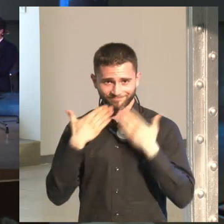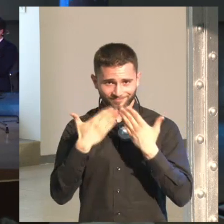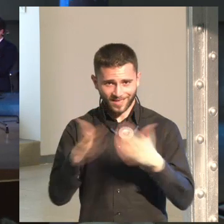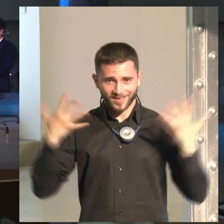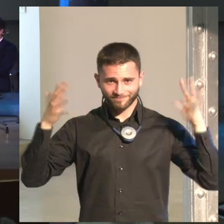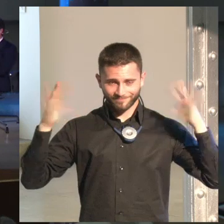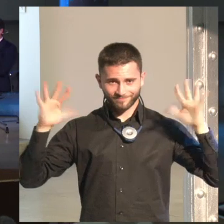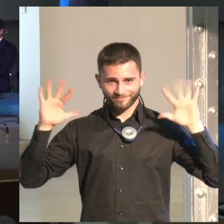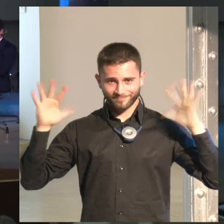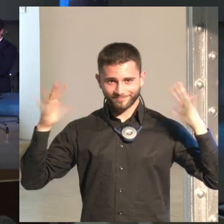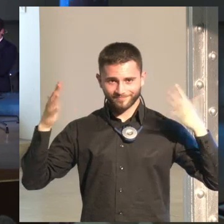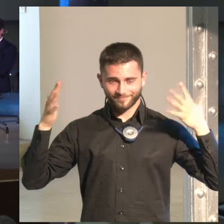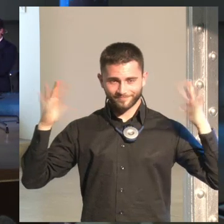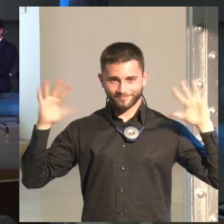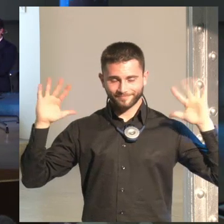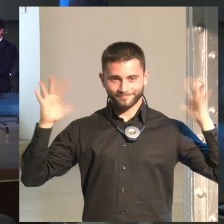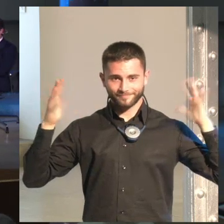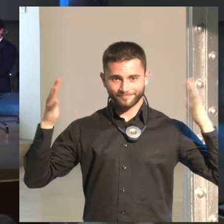que...